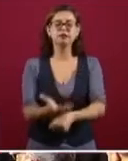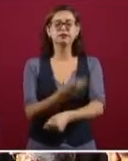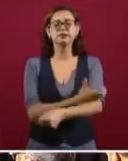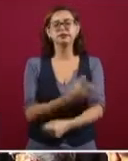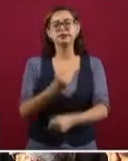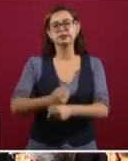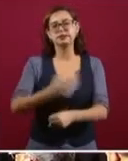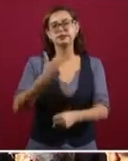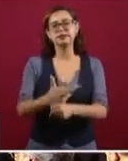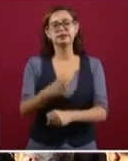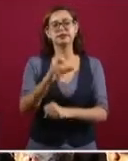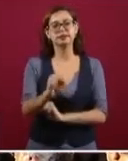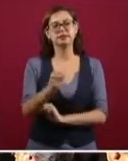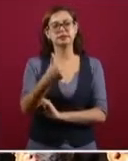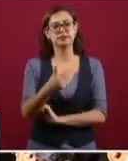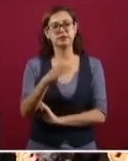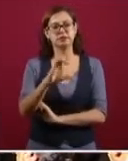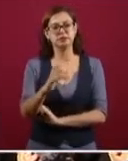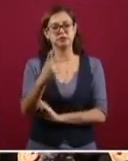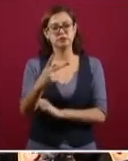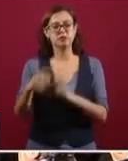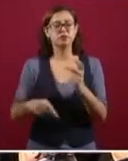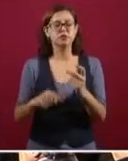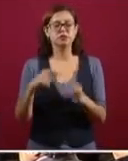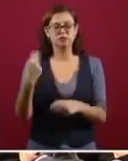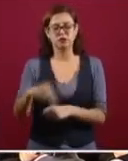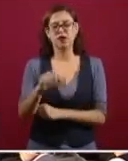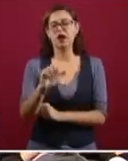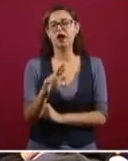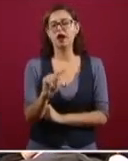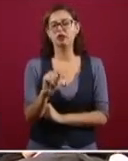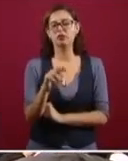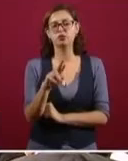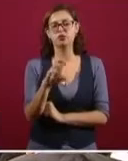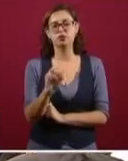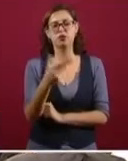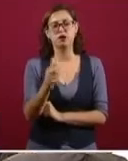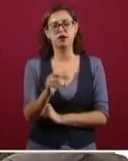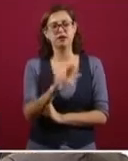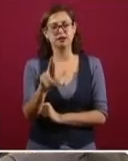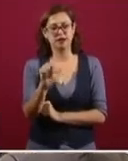Se estima que la reconstrucción por los daños ocasionados sea en 2020.